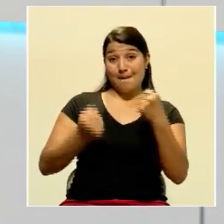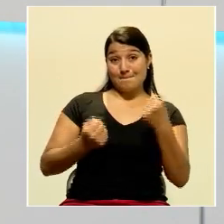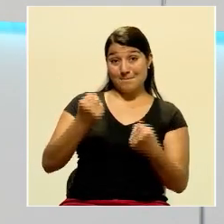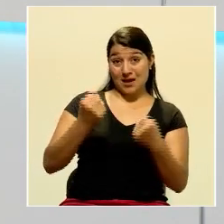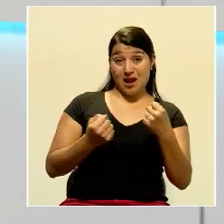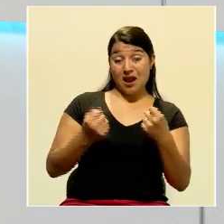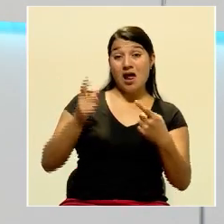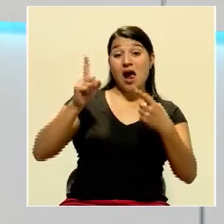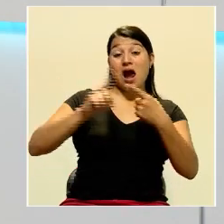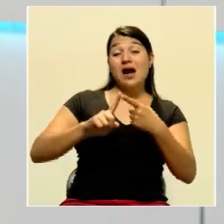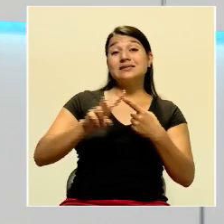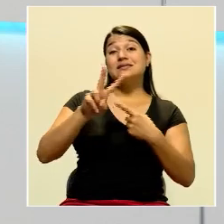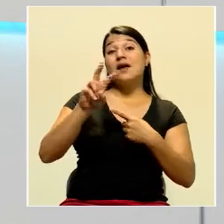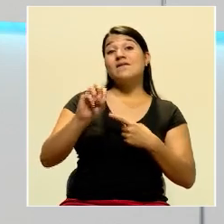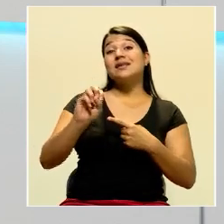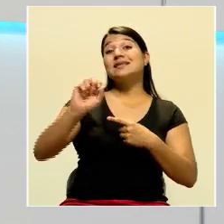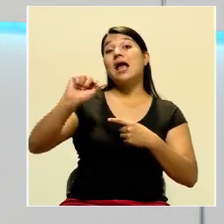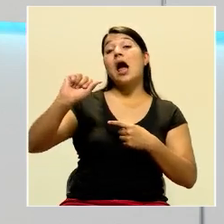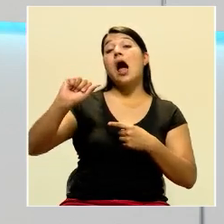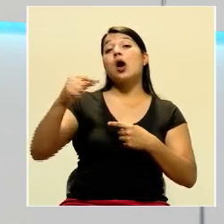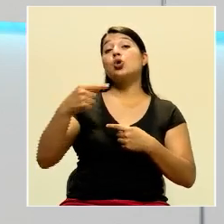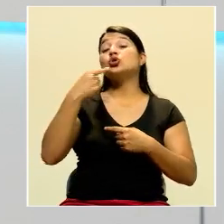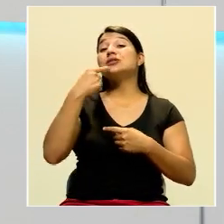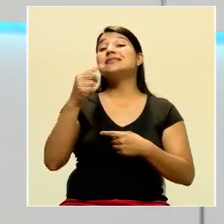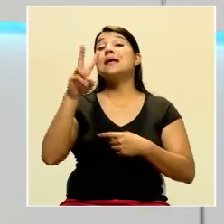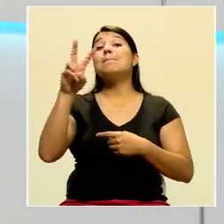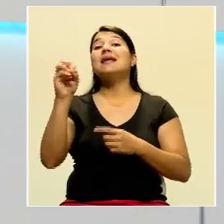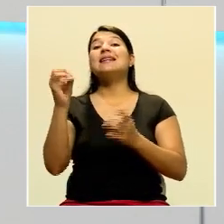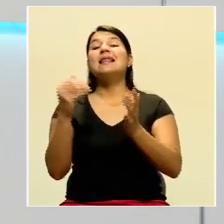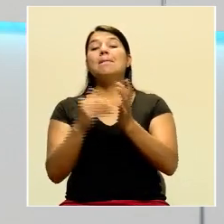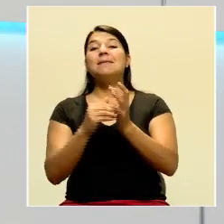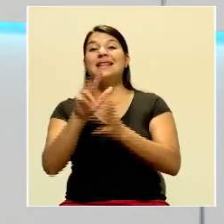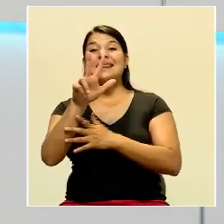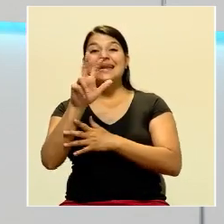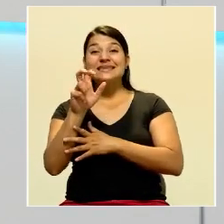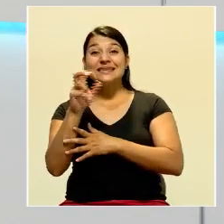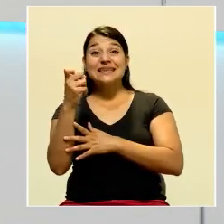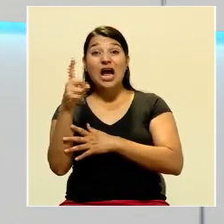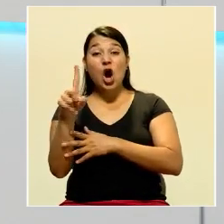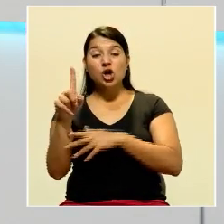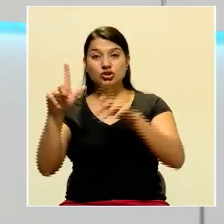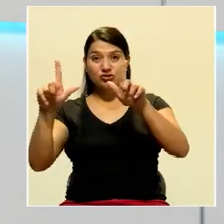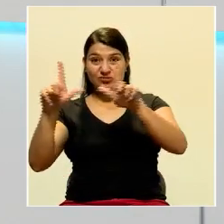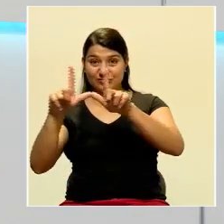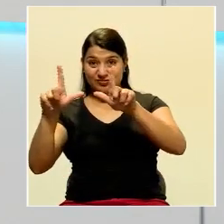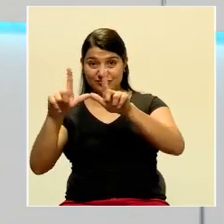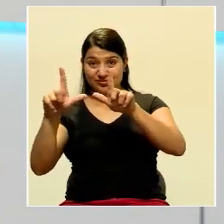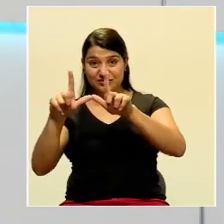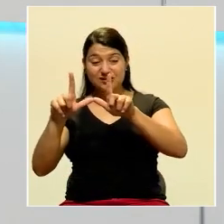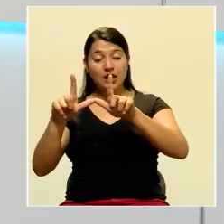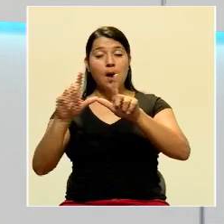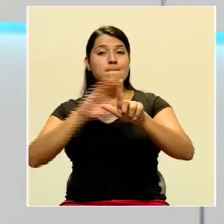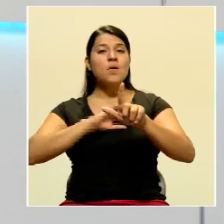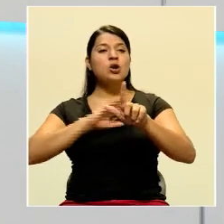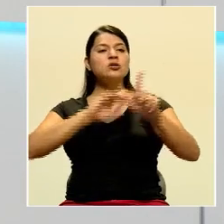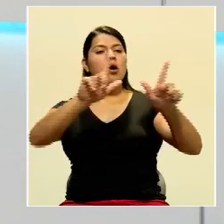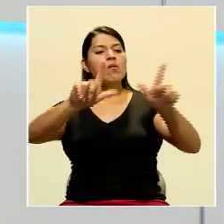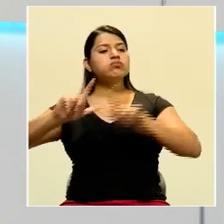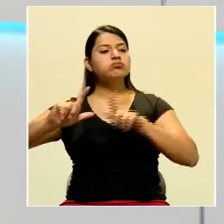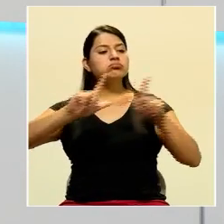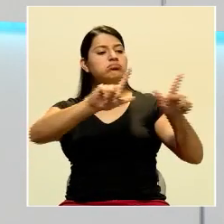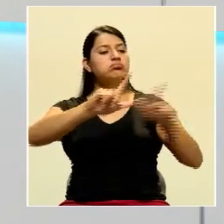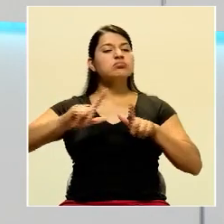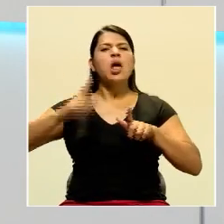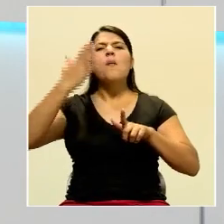de agosto que 20.311 placas habían sido retiradas por irrespeto a la